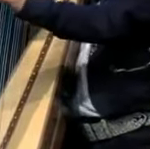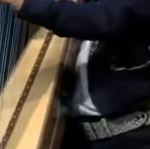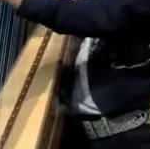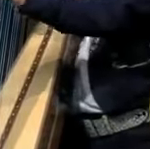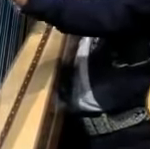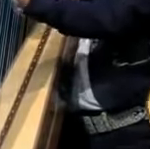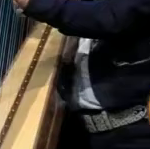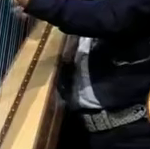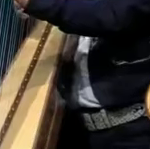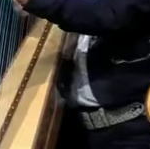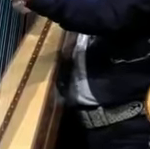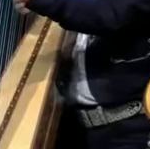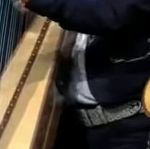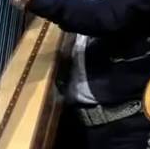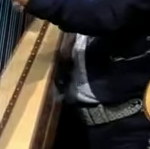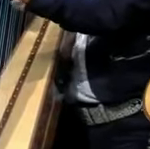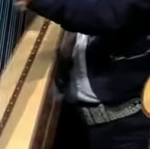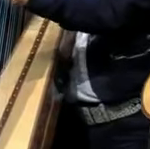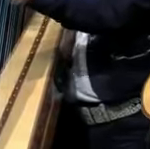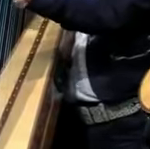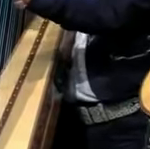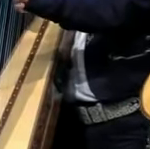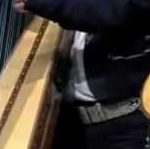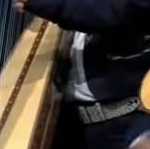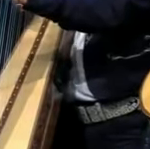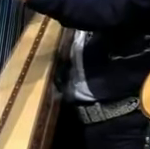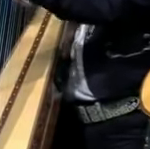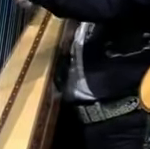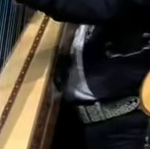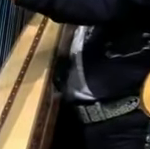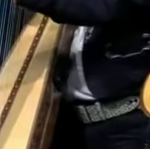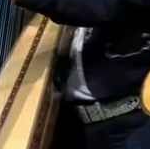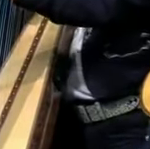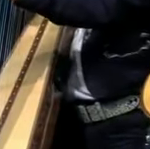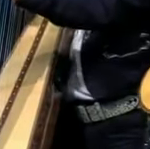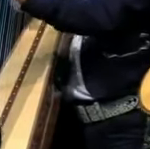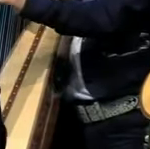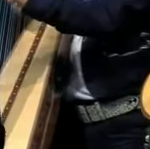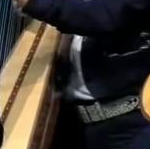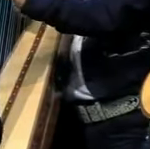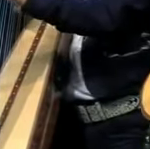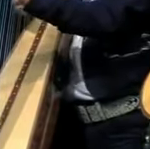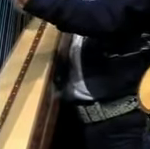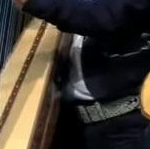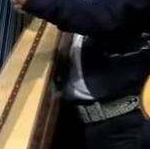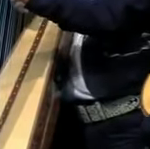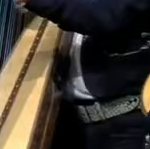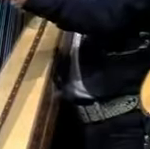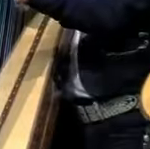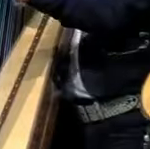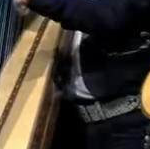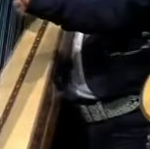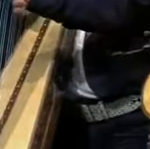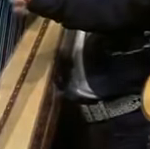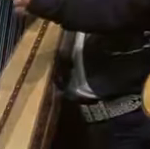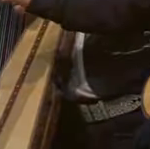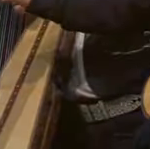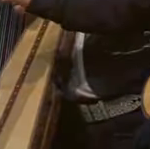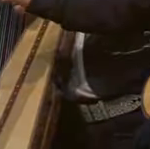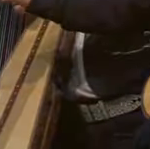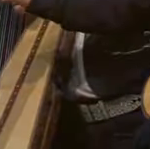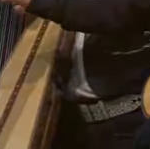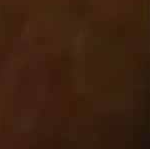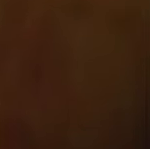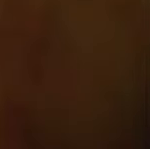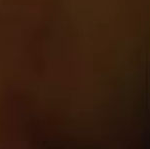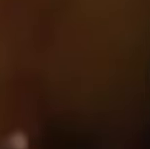sentir el abrazo de la madrugada y llenarme la mirada de otro hermoso amanecer. Me